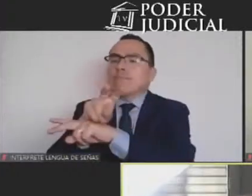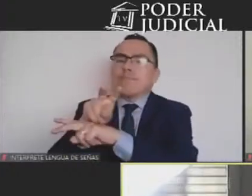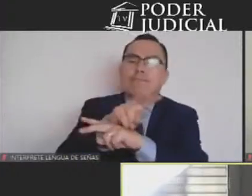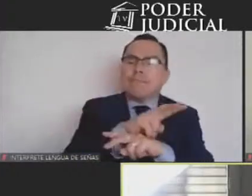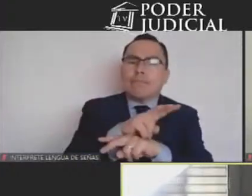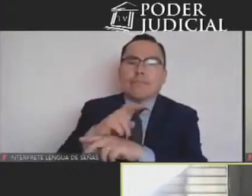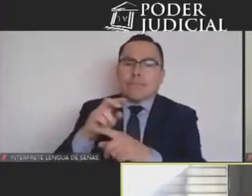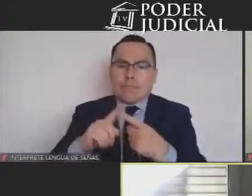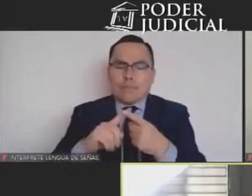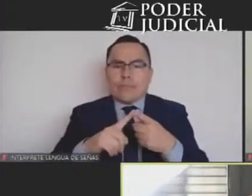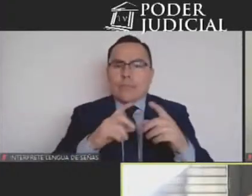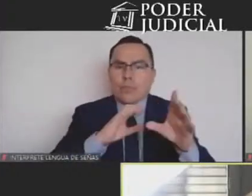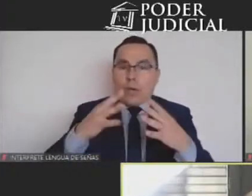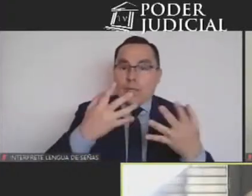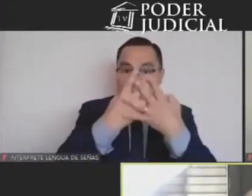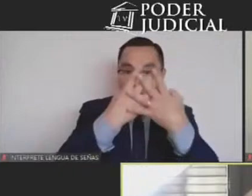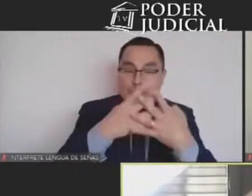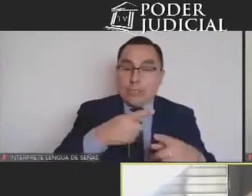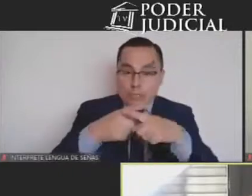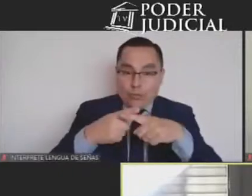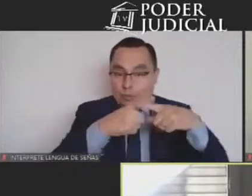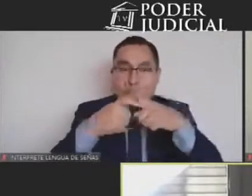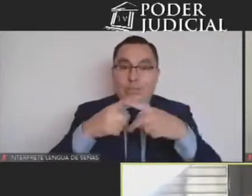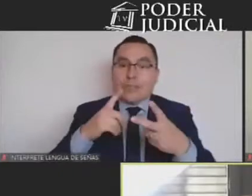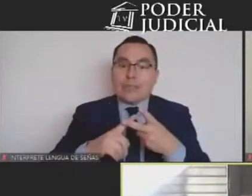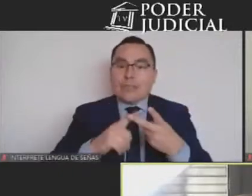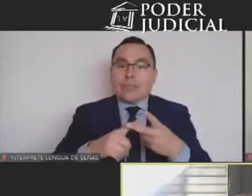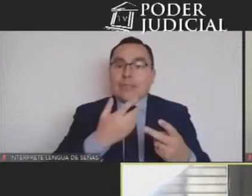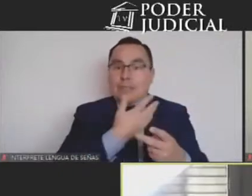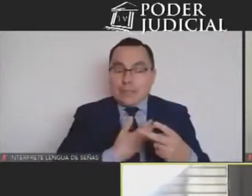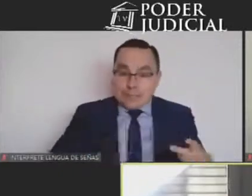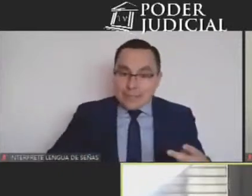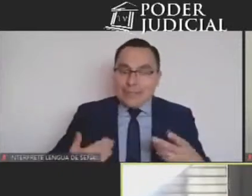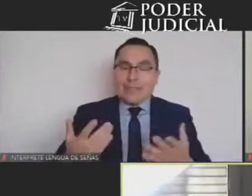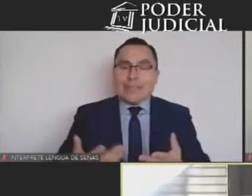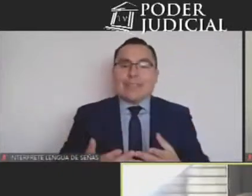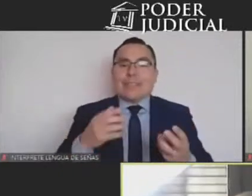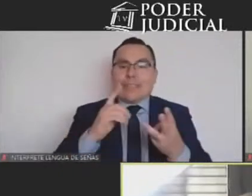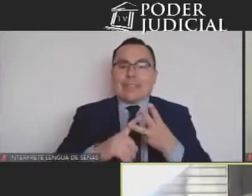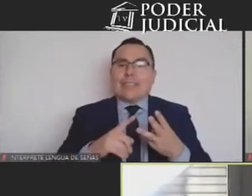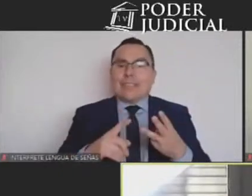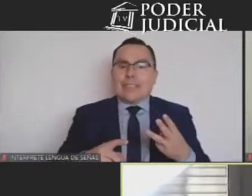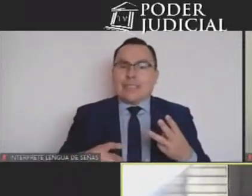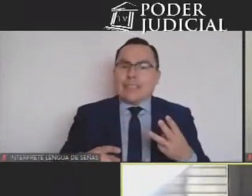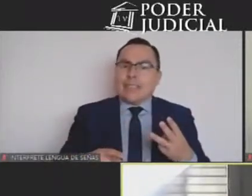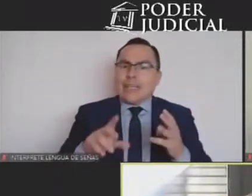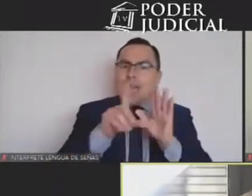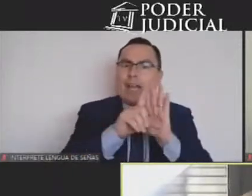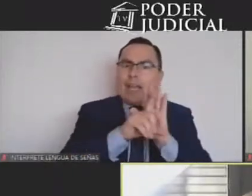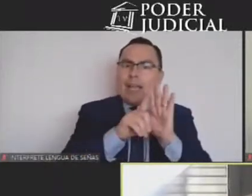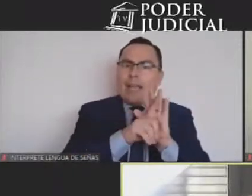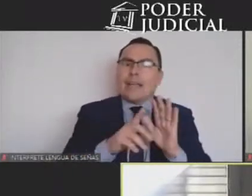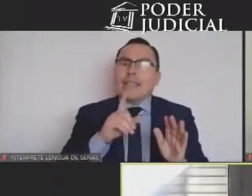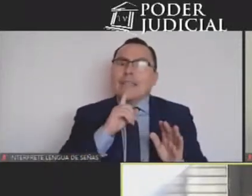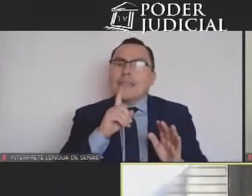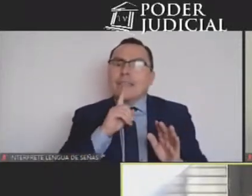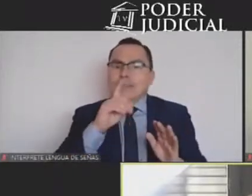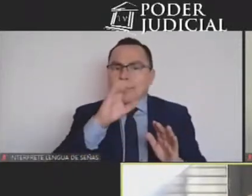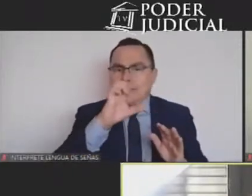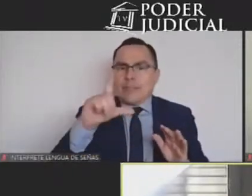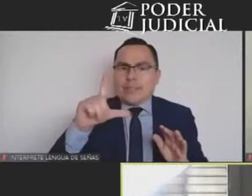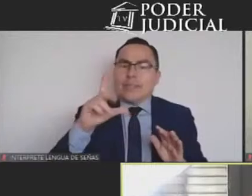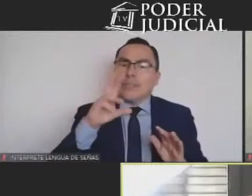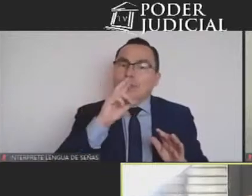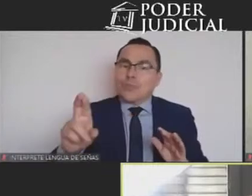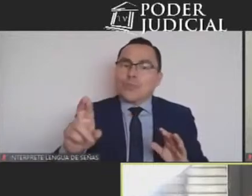transparencia, el presidente y la LTE, que es la ley de tramitación electrónica responde,